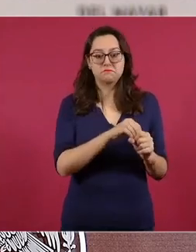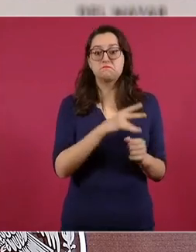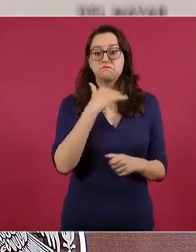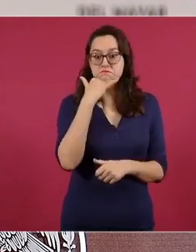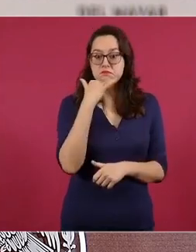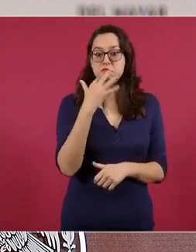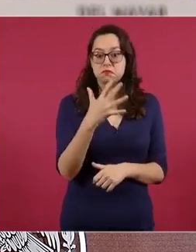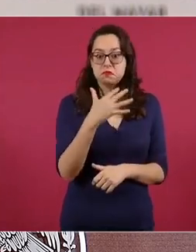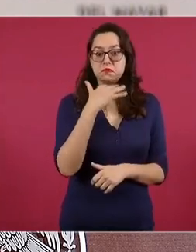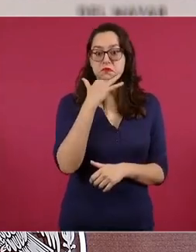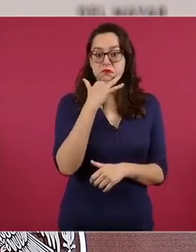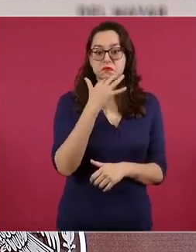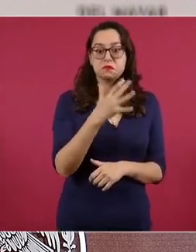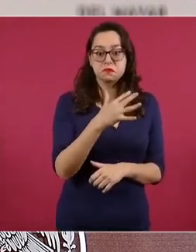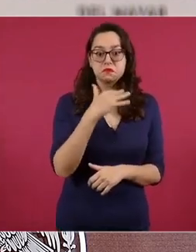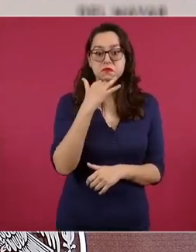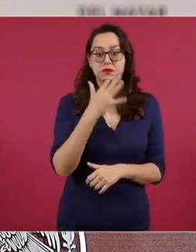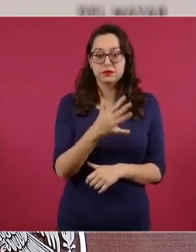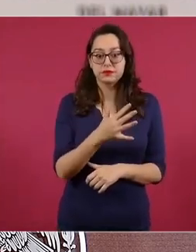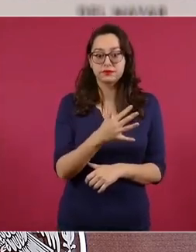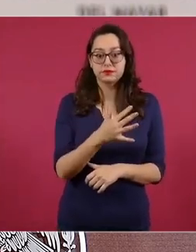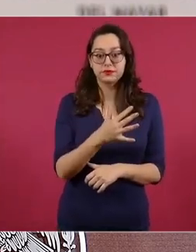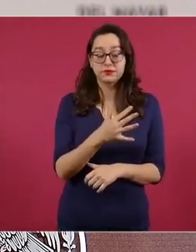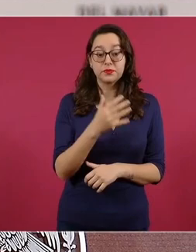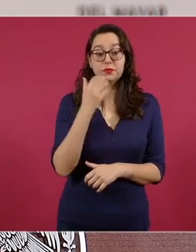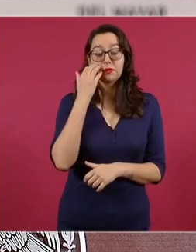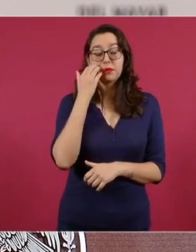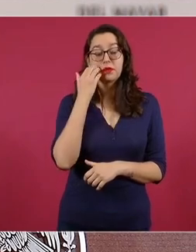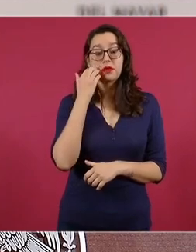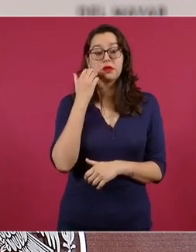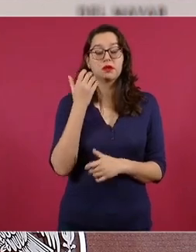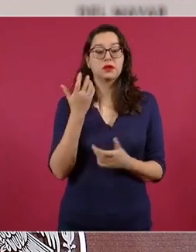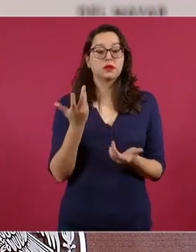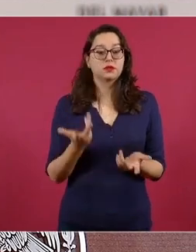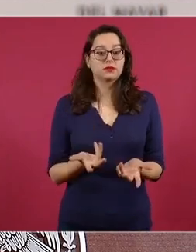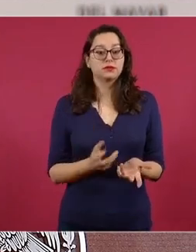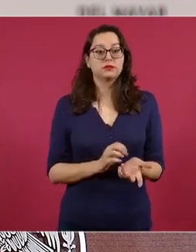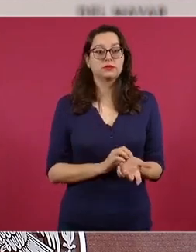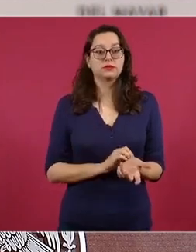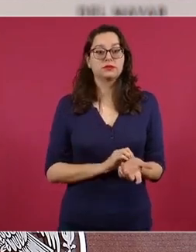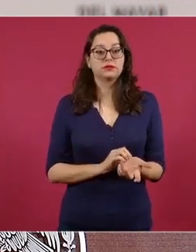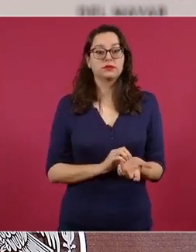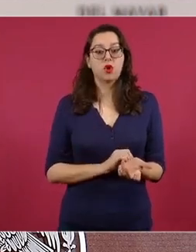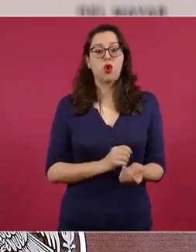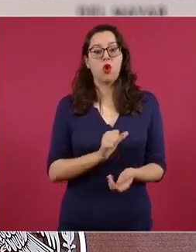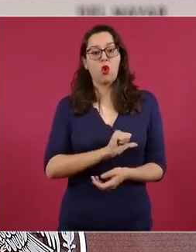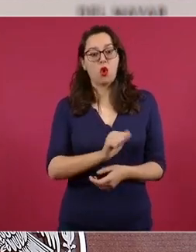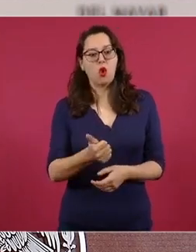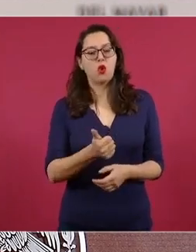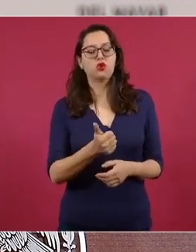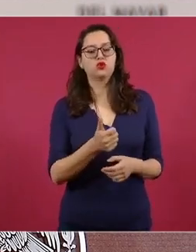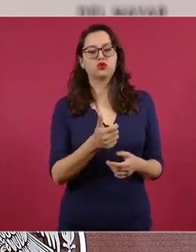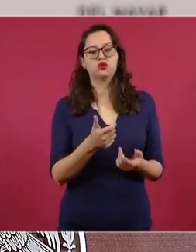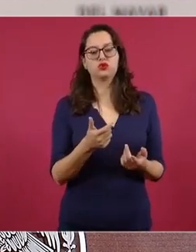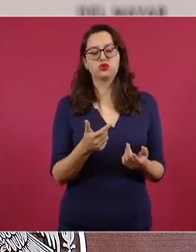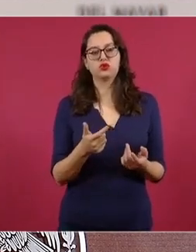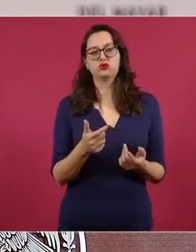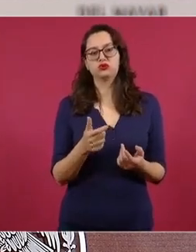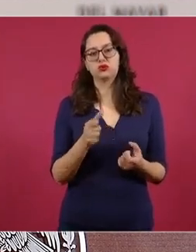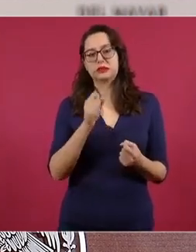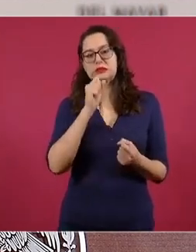Junto con los sistemas de corrupción había los otros elementos de gobernanza, los